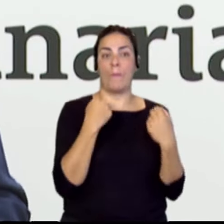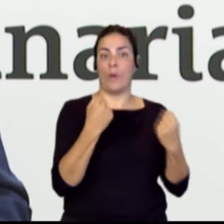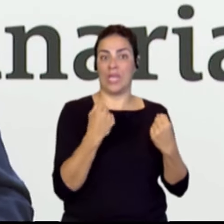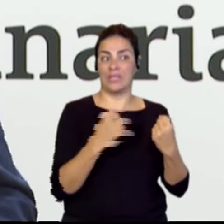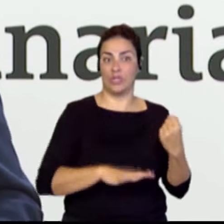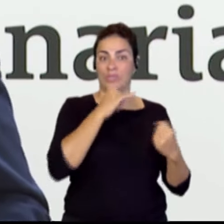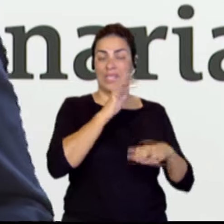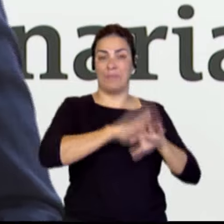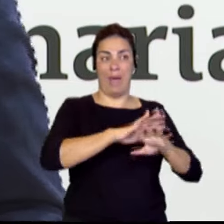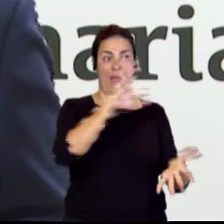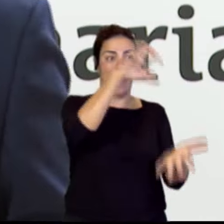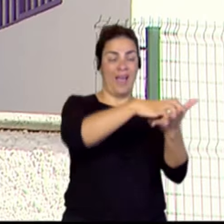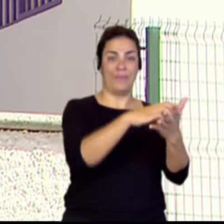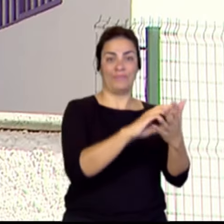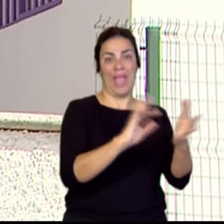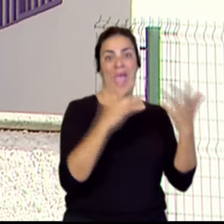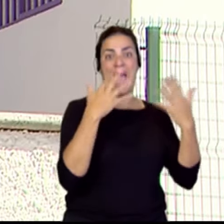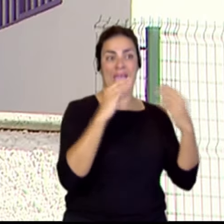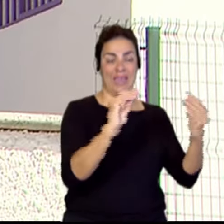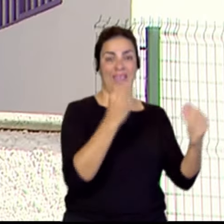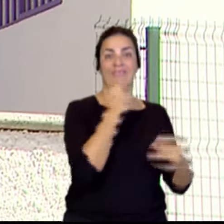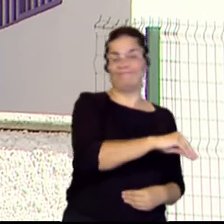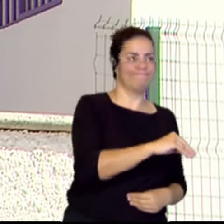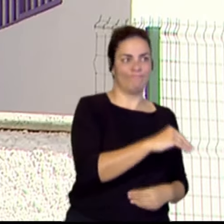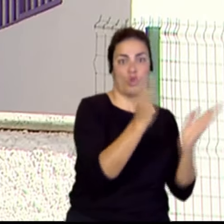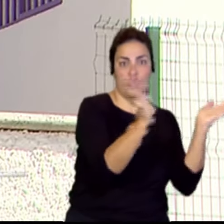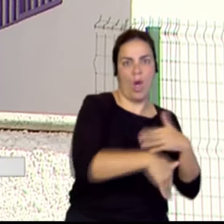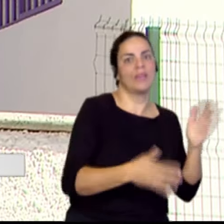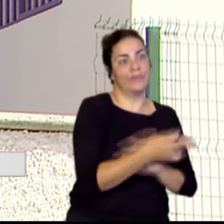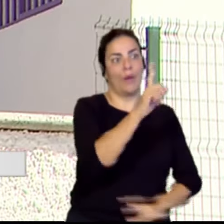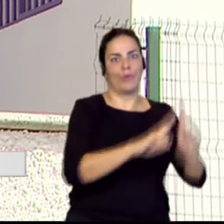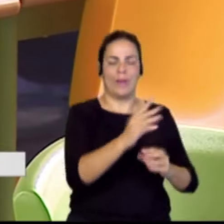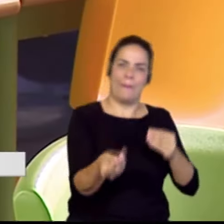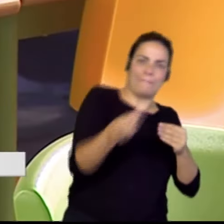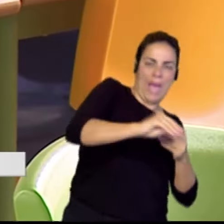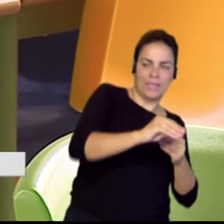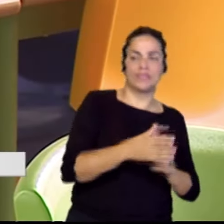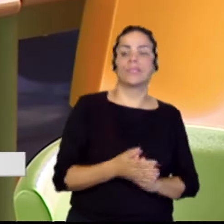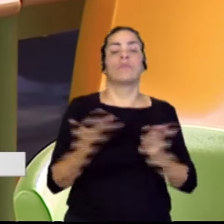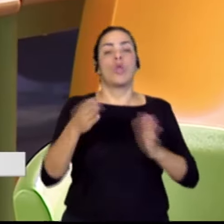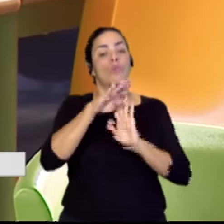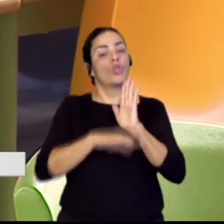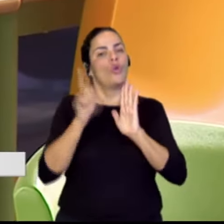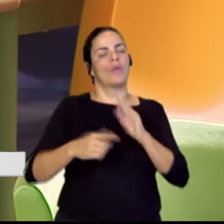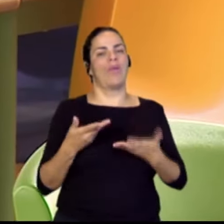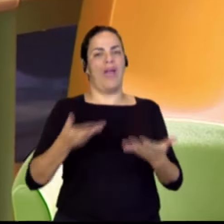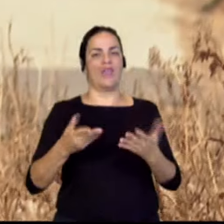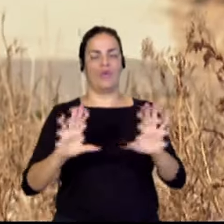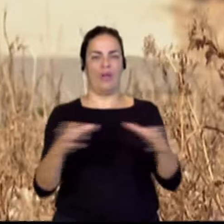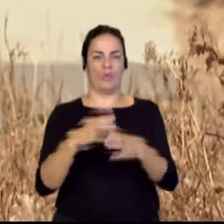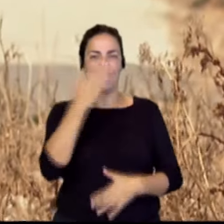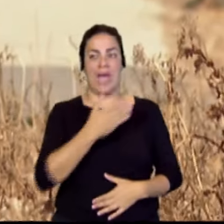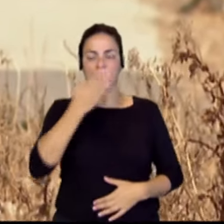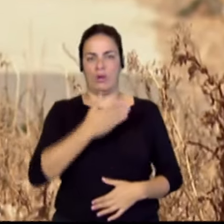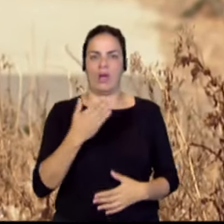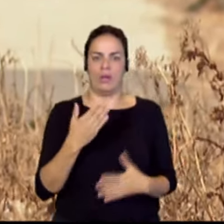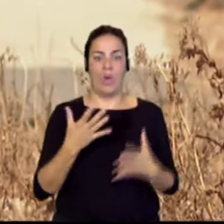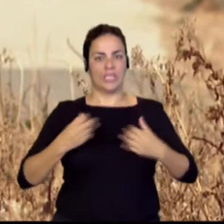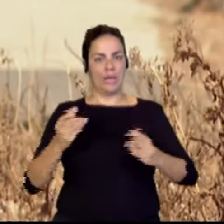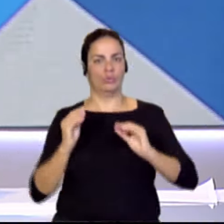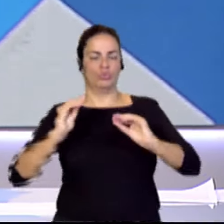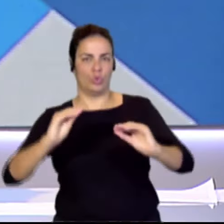cual es un problema también añadido Mientras tanto el protocolo ayudará a proteger la salud de la comunidad escolar ante las consecuencias del cambio